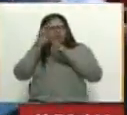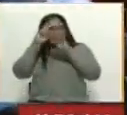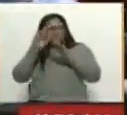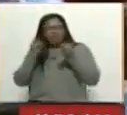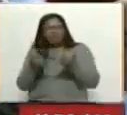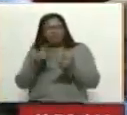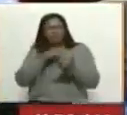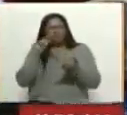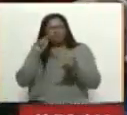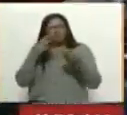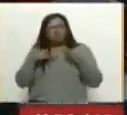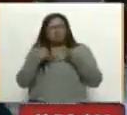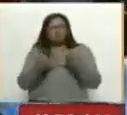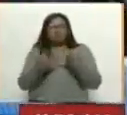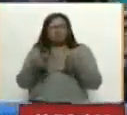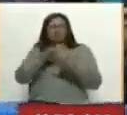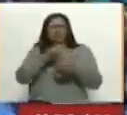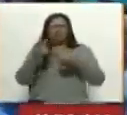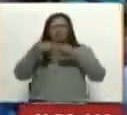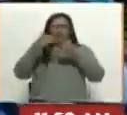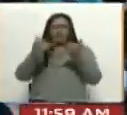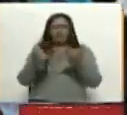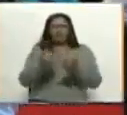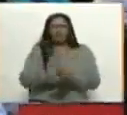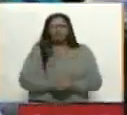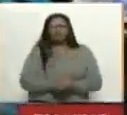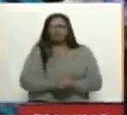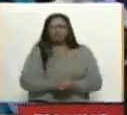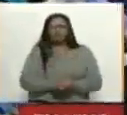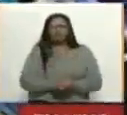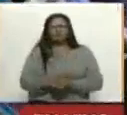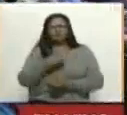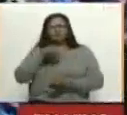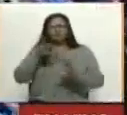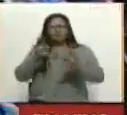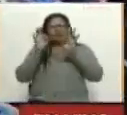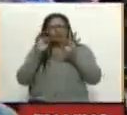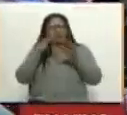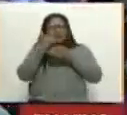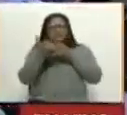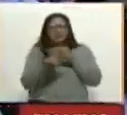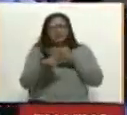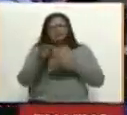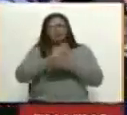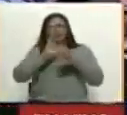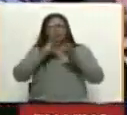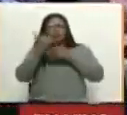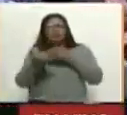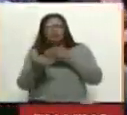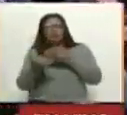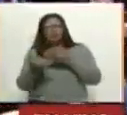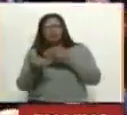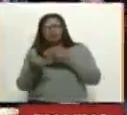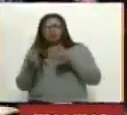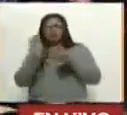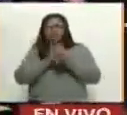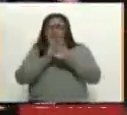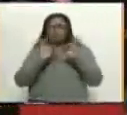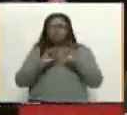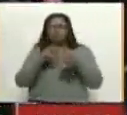esto los pueblos no pueden tomar parte en el diseño y o selección de planes proyectos que jalonan